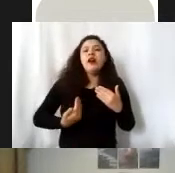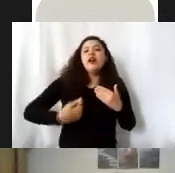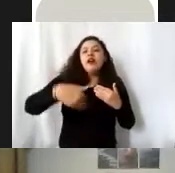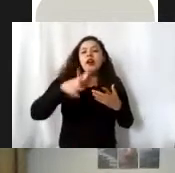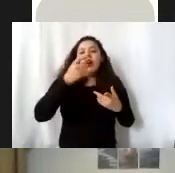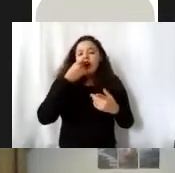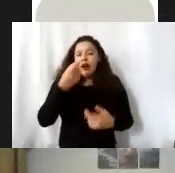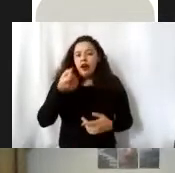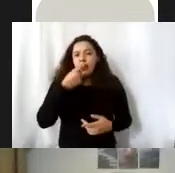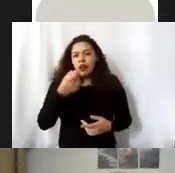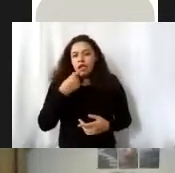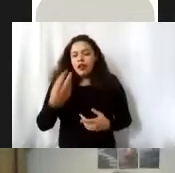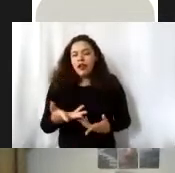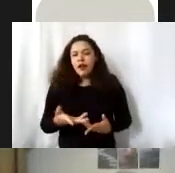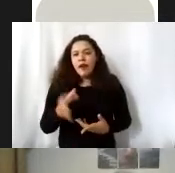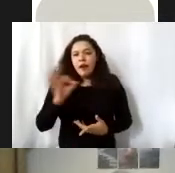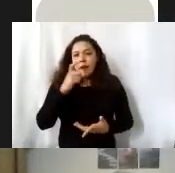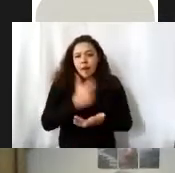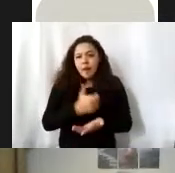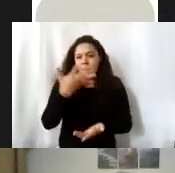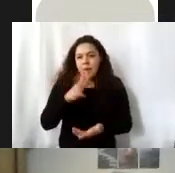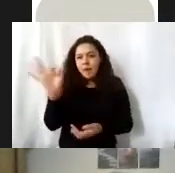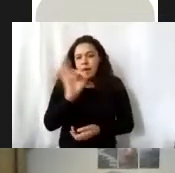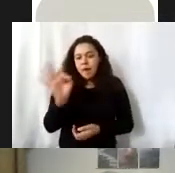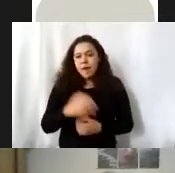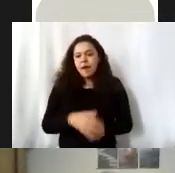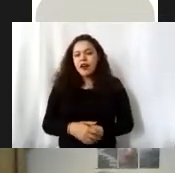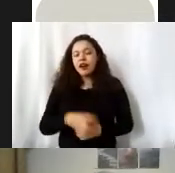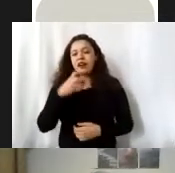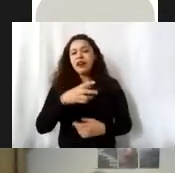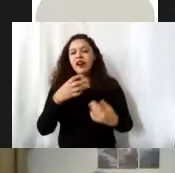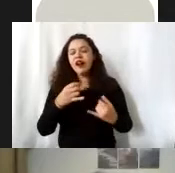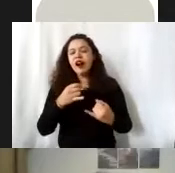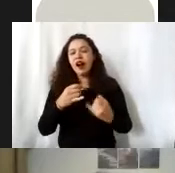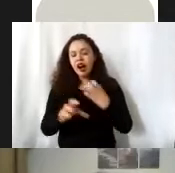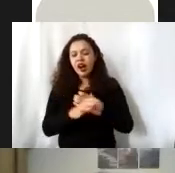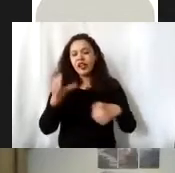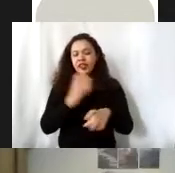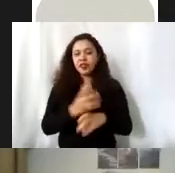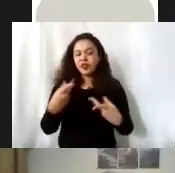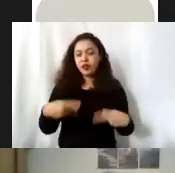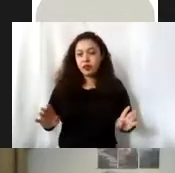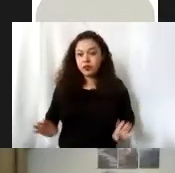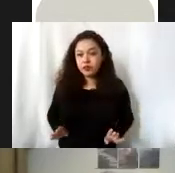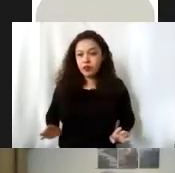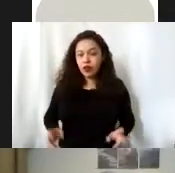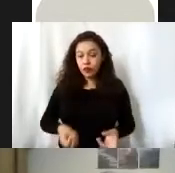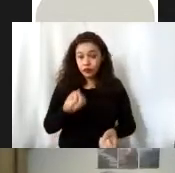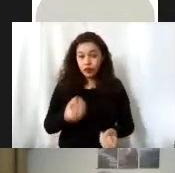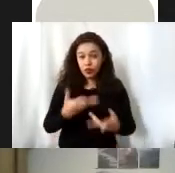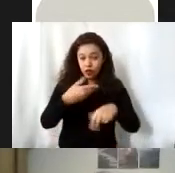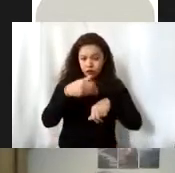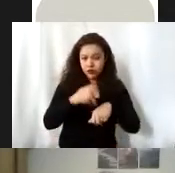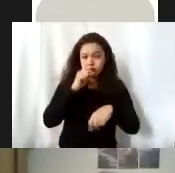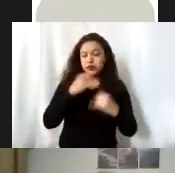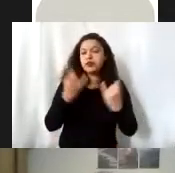medicamento y que a lo mejor está muy costoso, ¿no? Esos son los datos cuantitativos, pero también los datos cualitativos